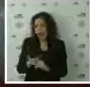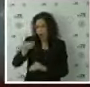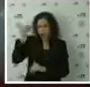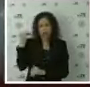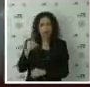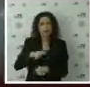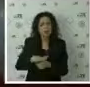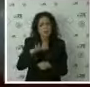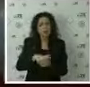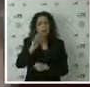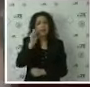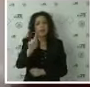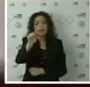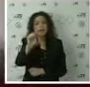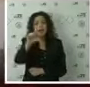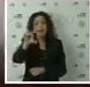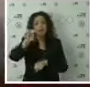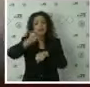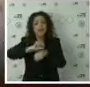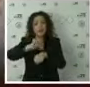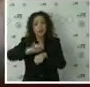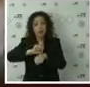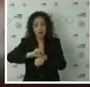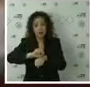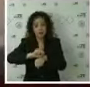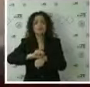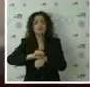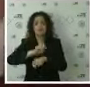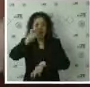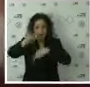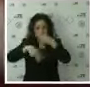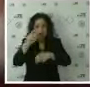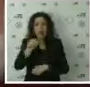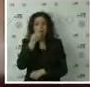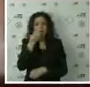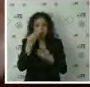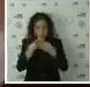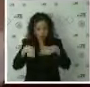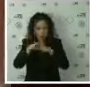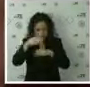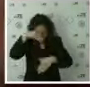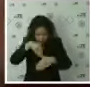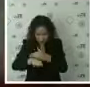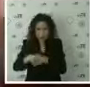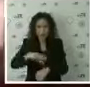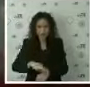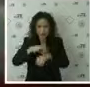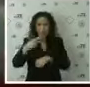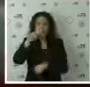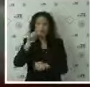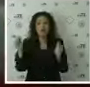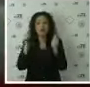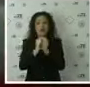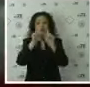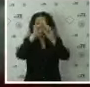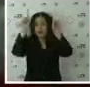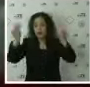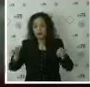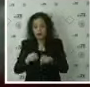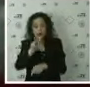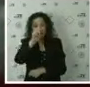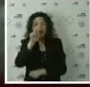tenía acceso a una escuela iba y tomaba clases en una pantalla. Eso ya existía. También existen muchas carreras y